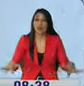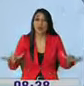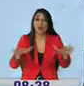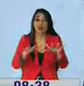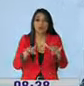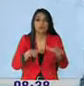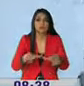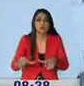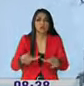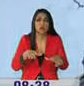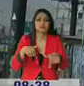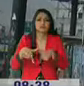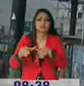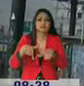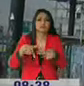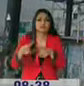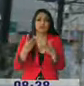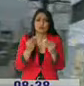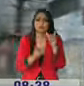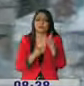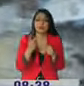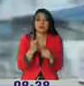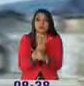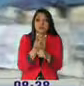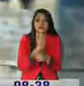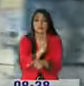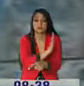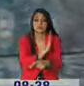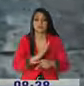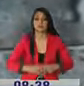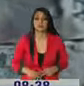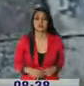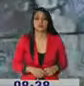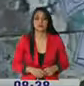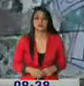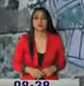sitio es bastante transitado informó Priscila cadena